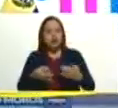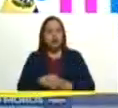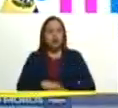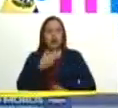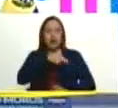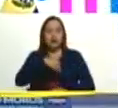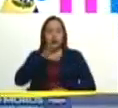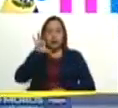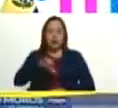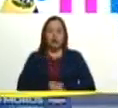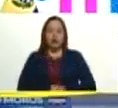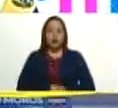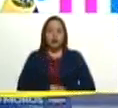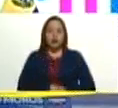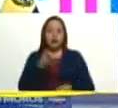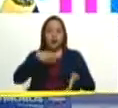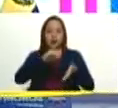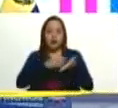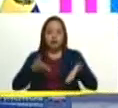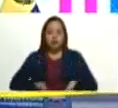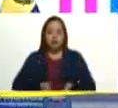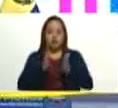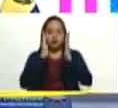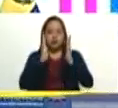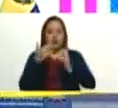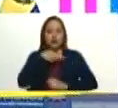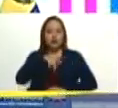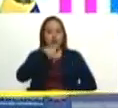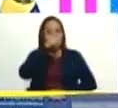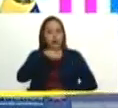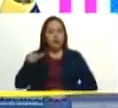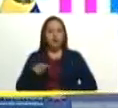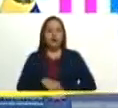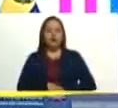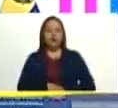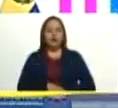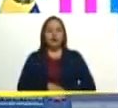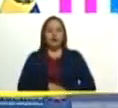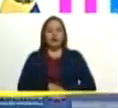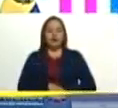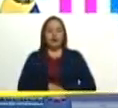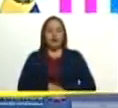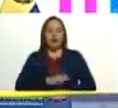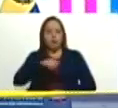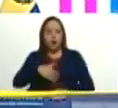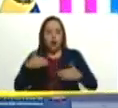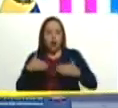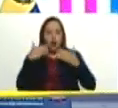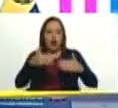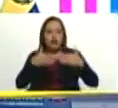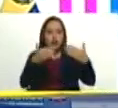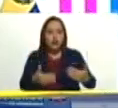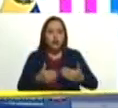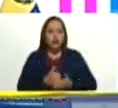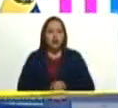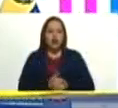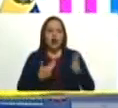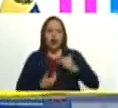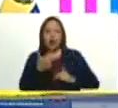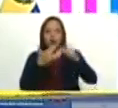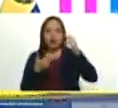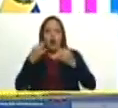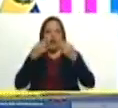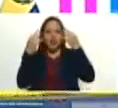países, para enrumbar los caminos de nuestros pueblos, para avanzar en la construcción de la